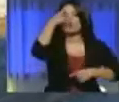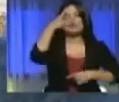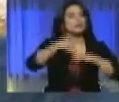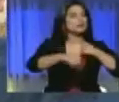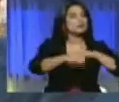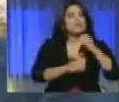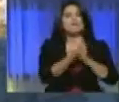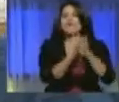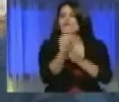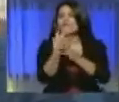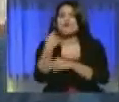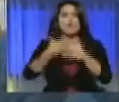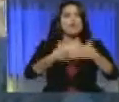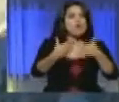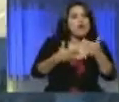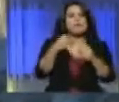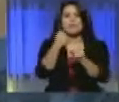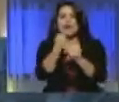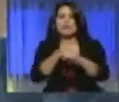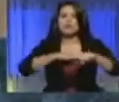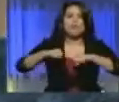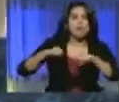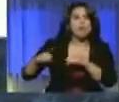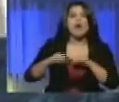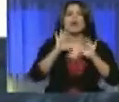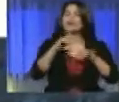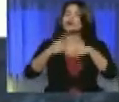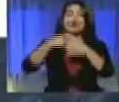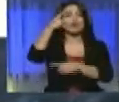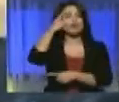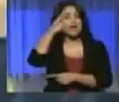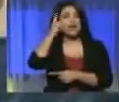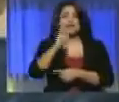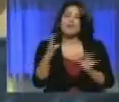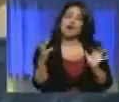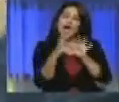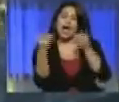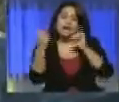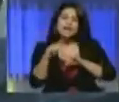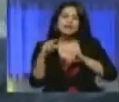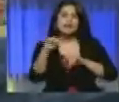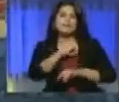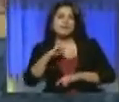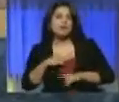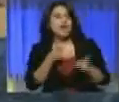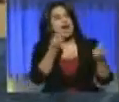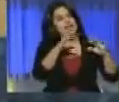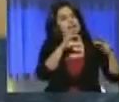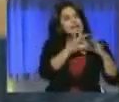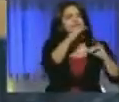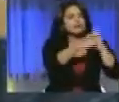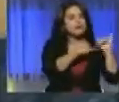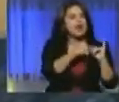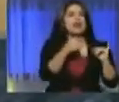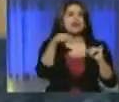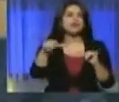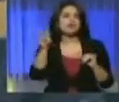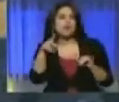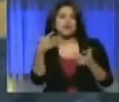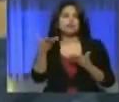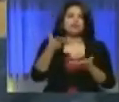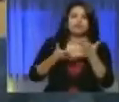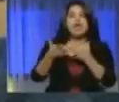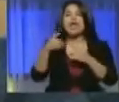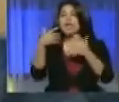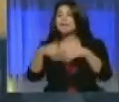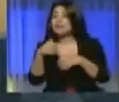de riqueza, avanzando en las alianzas con el sector privado nacional o el sector privado internacional, recuperando las empresas